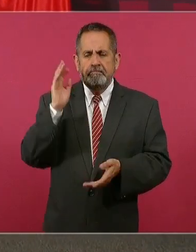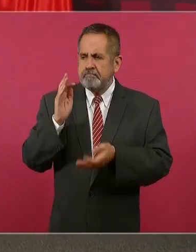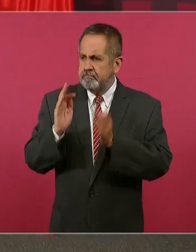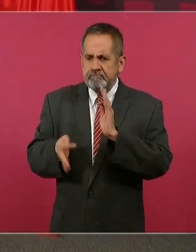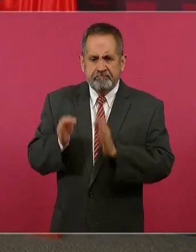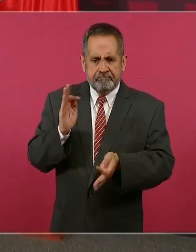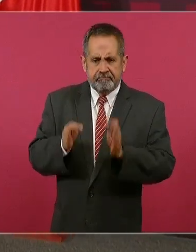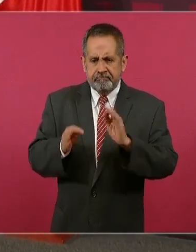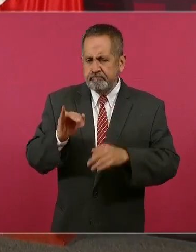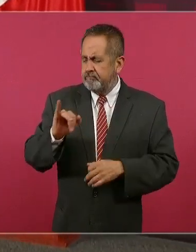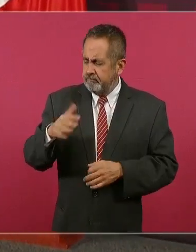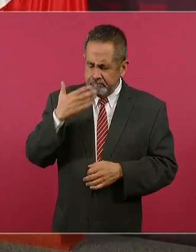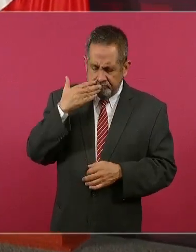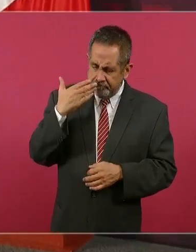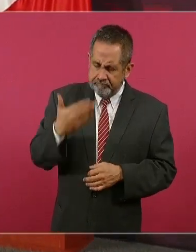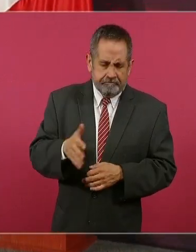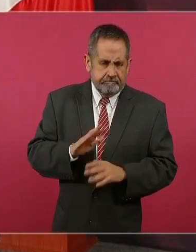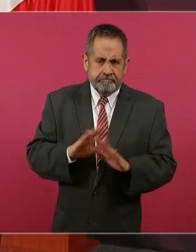gente y